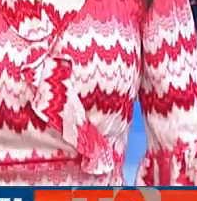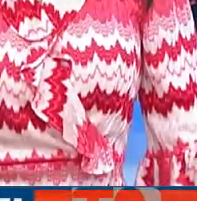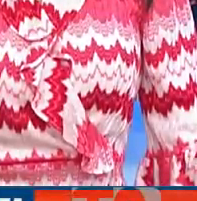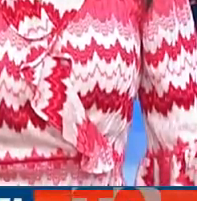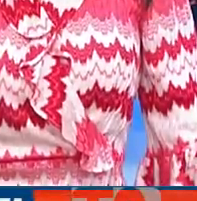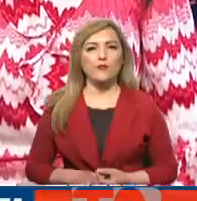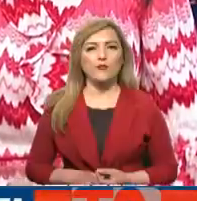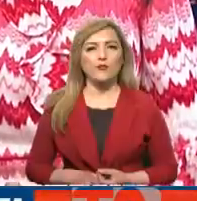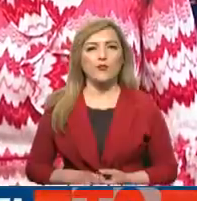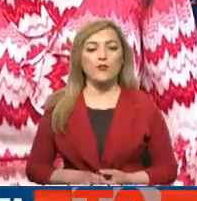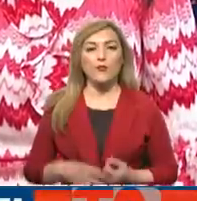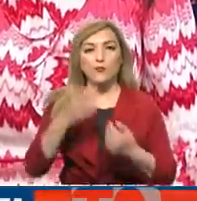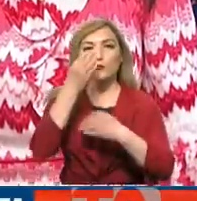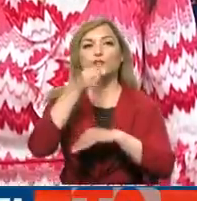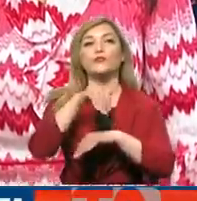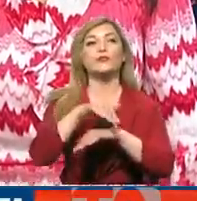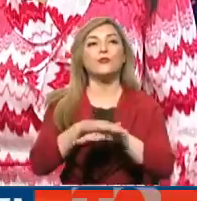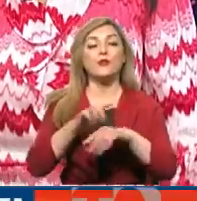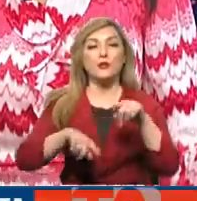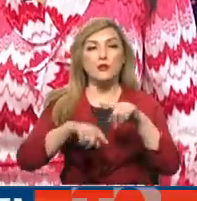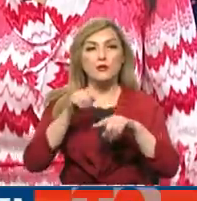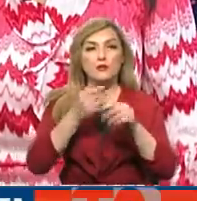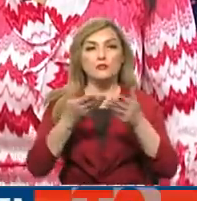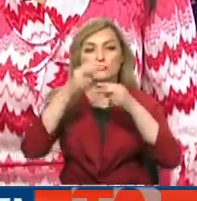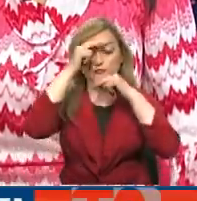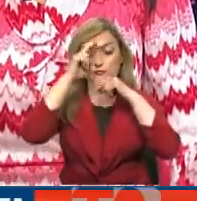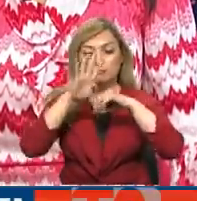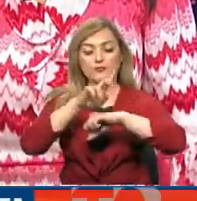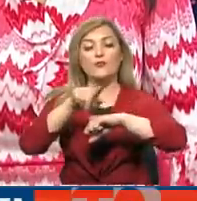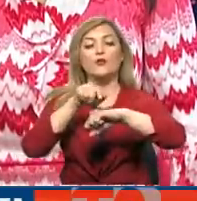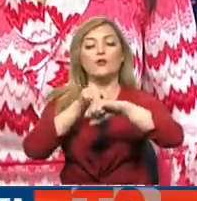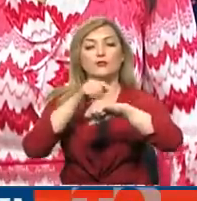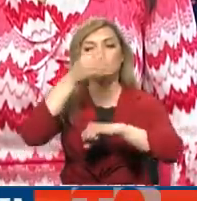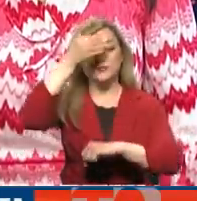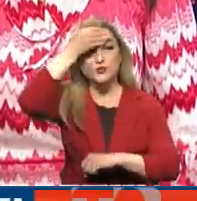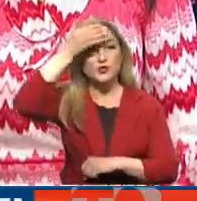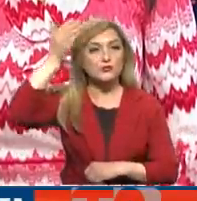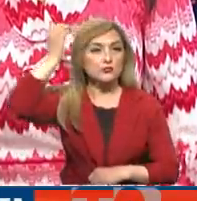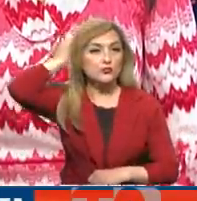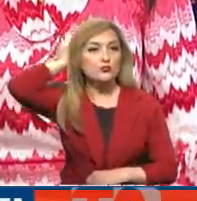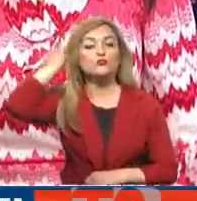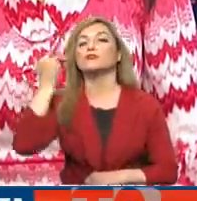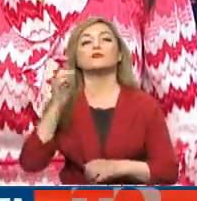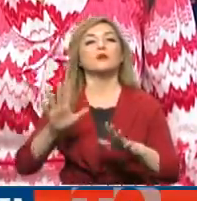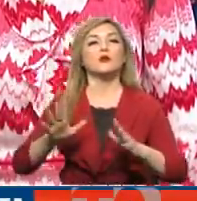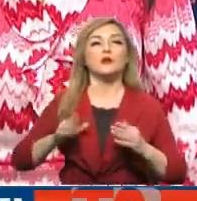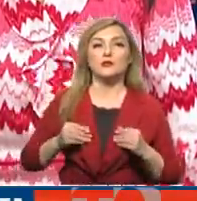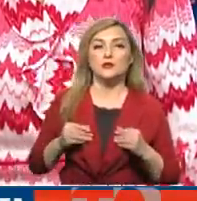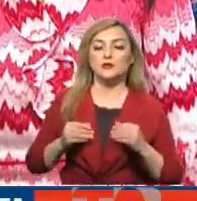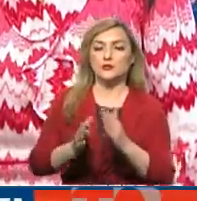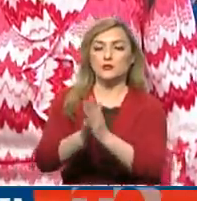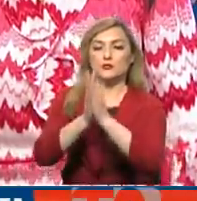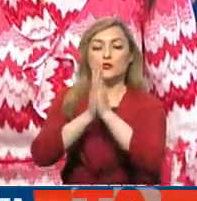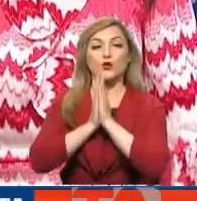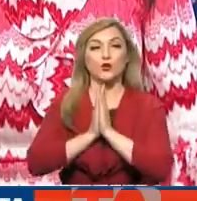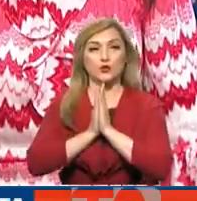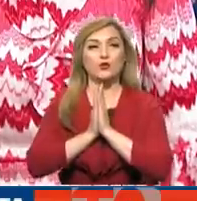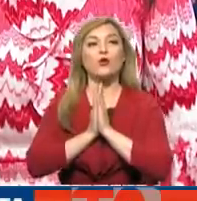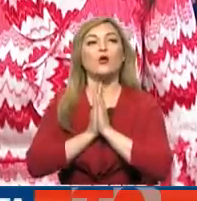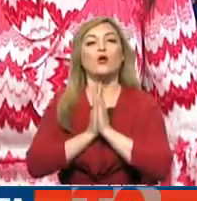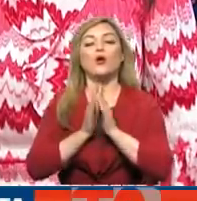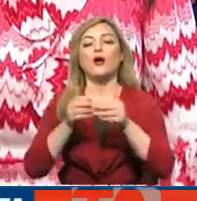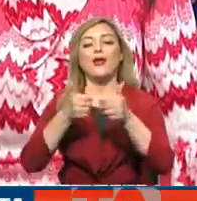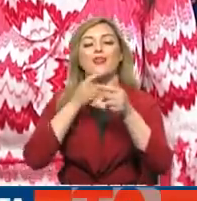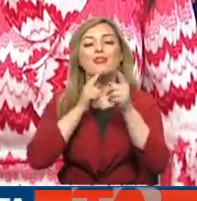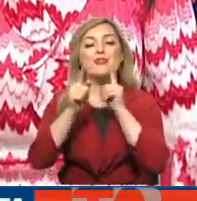¿Qué tal, amigos? Buenas tardes, bienvenidos a 24 horas. Yacu Pérez dice que acepta el pedido de diálogo de los candidatos Lazo y Herbas, pero